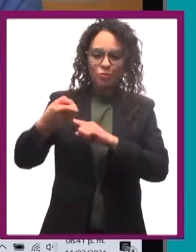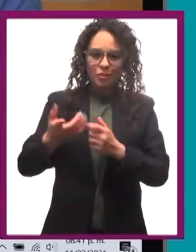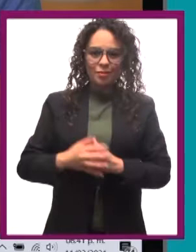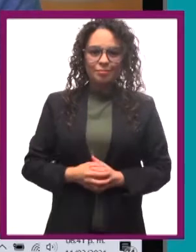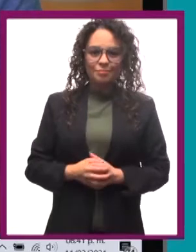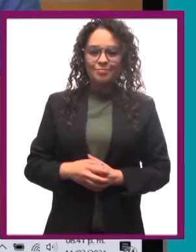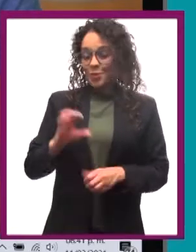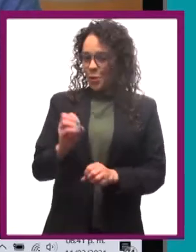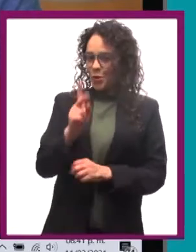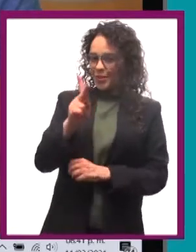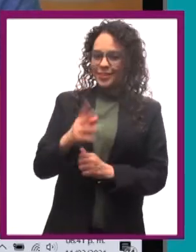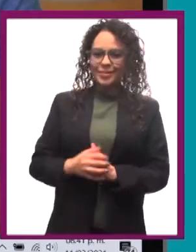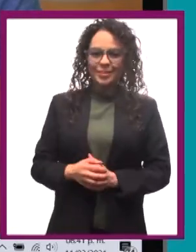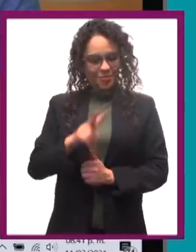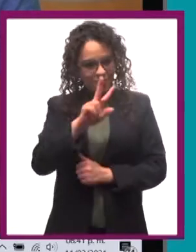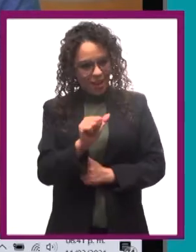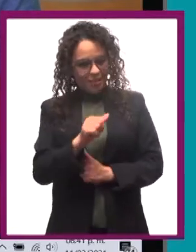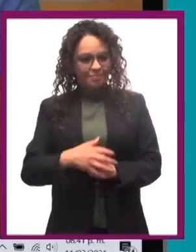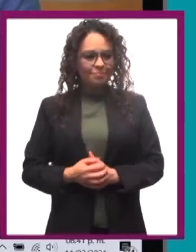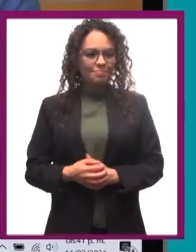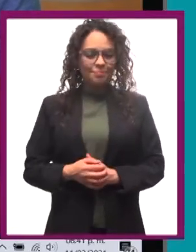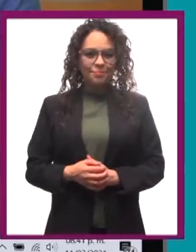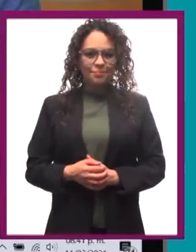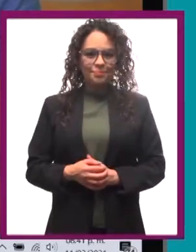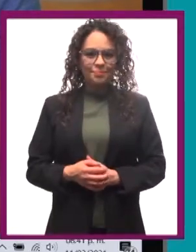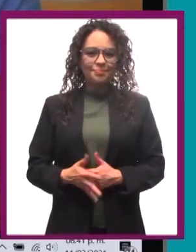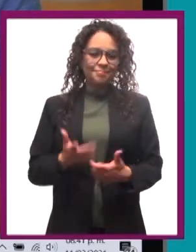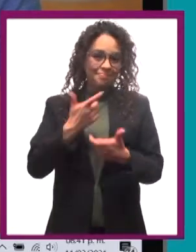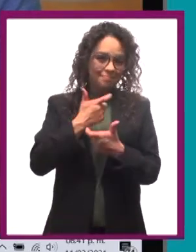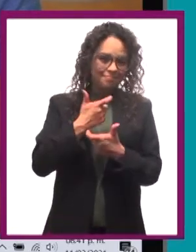ya será para la otra. Órale, va.